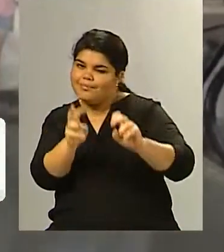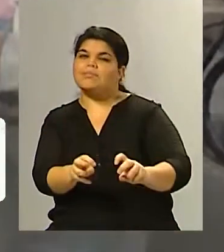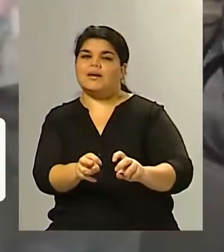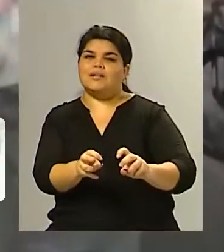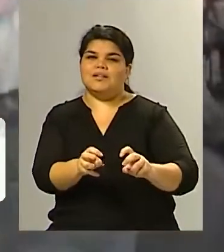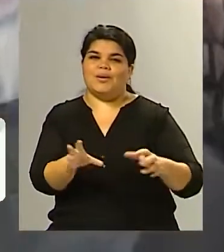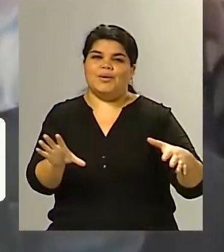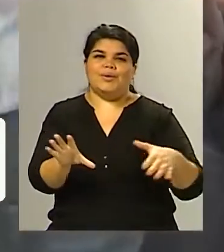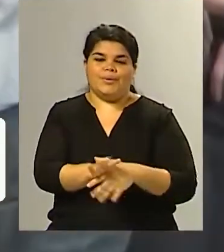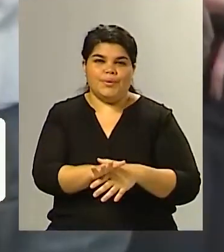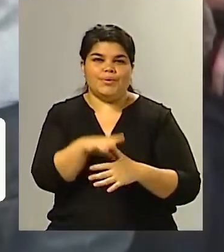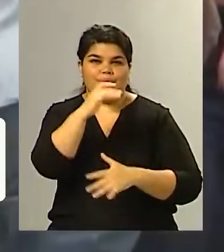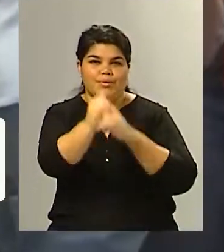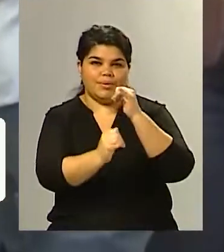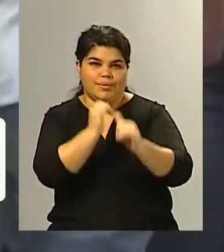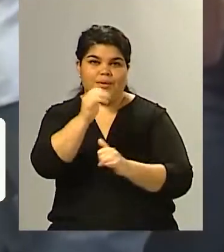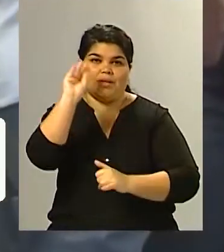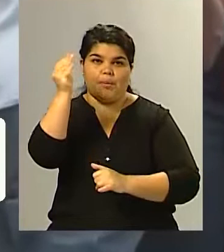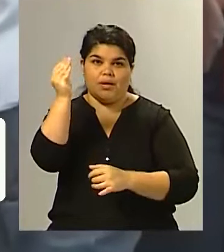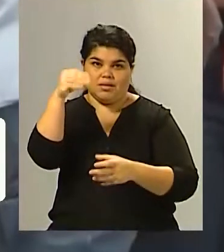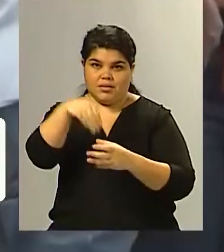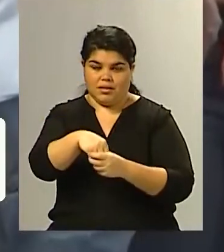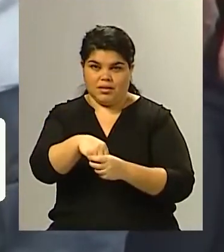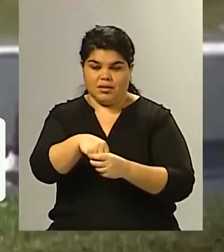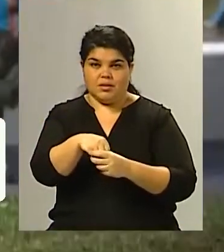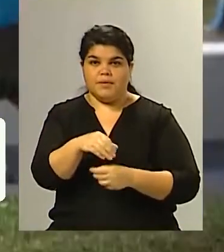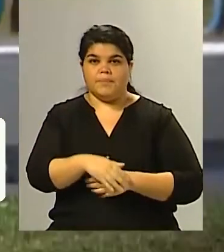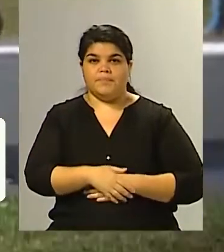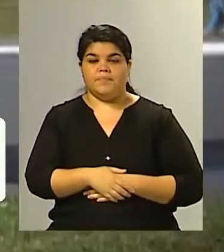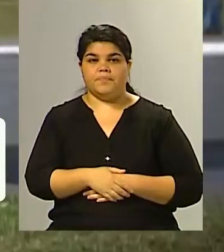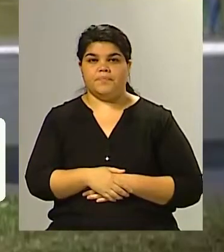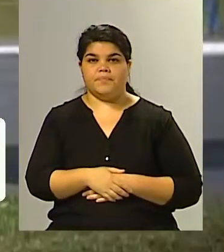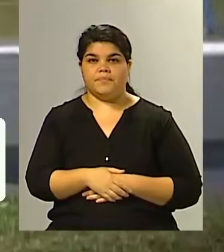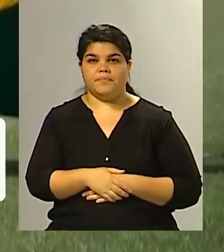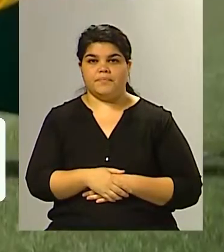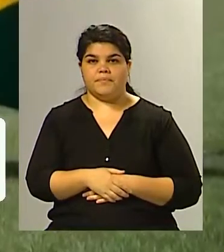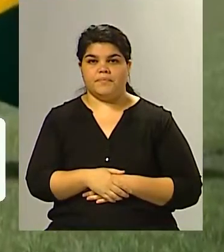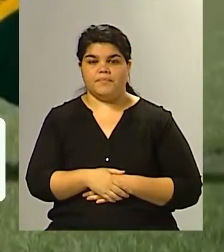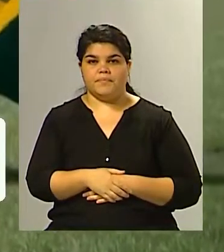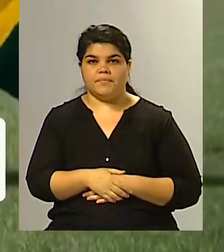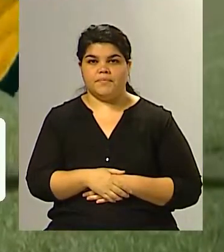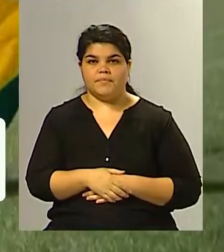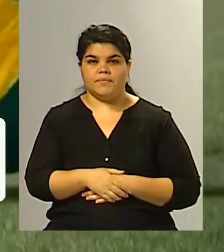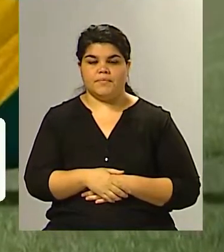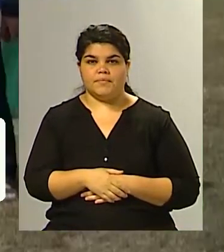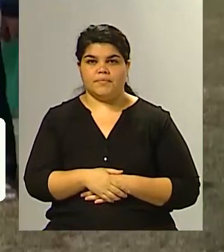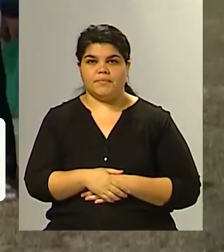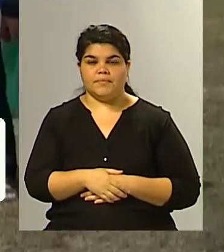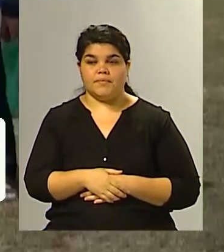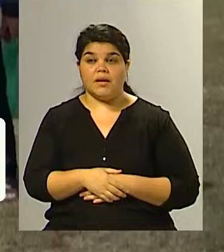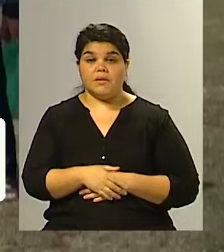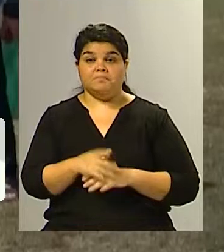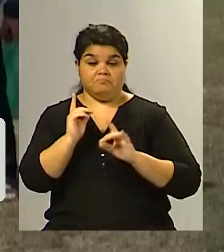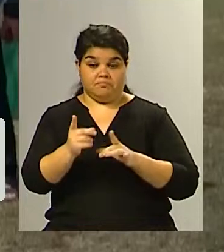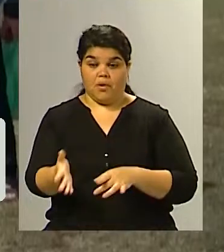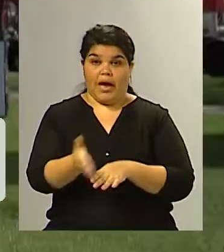que había tenido en Brasil y por lo que podía verosímilmente asimilar, ¿no? Que la primera vuelta